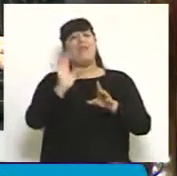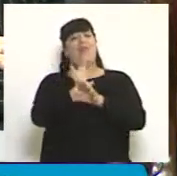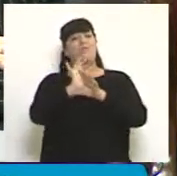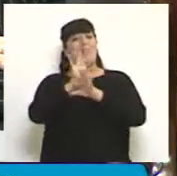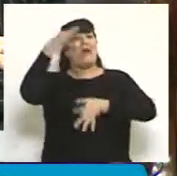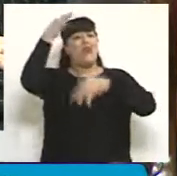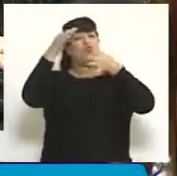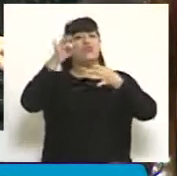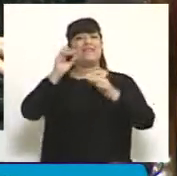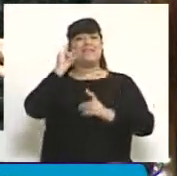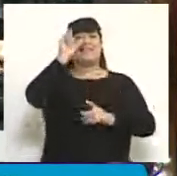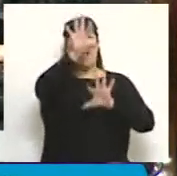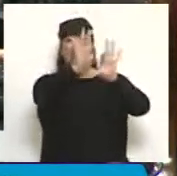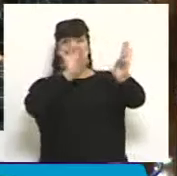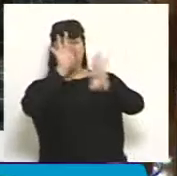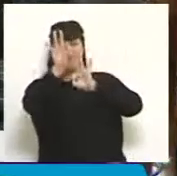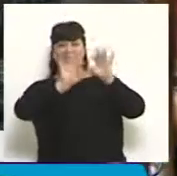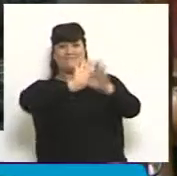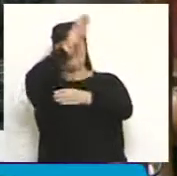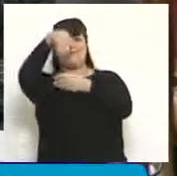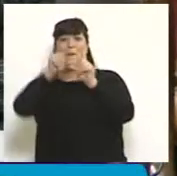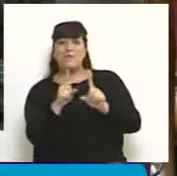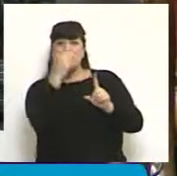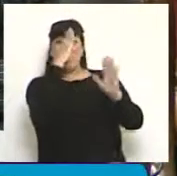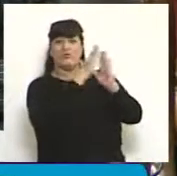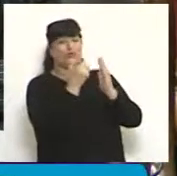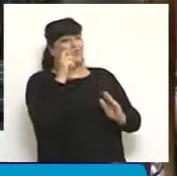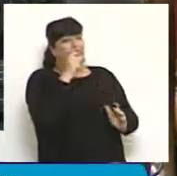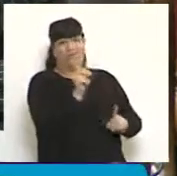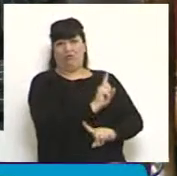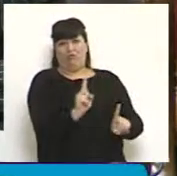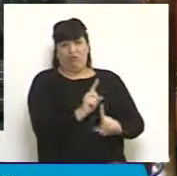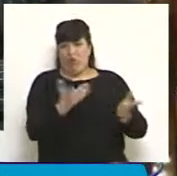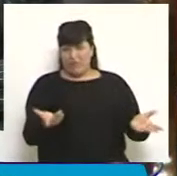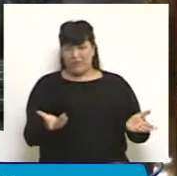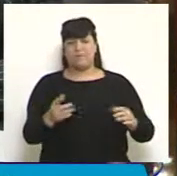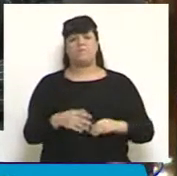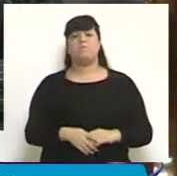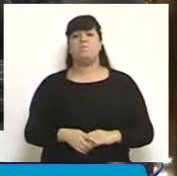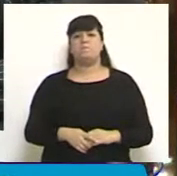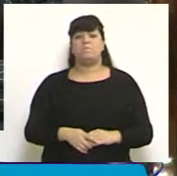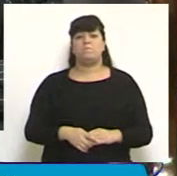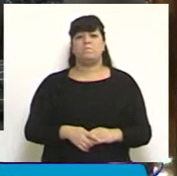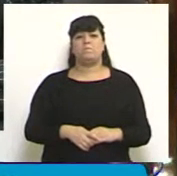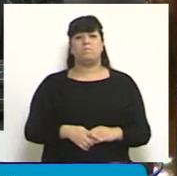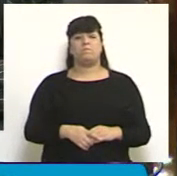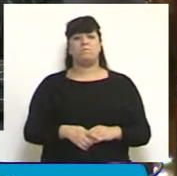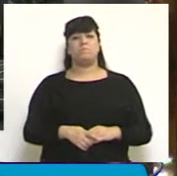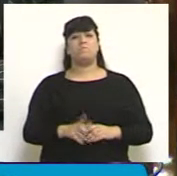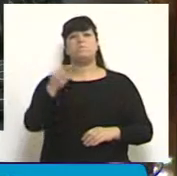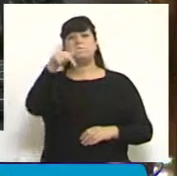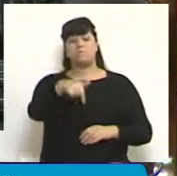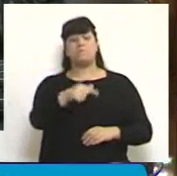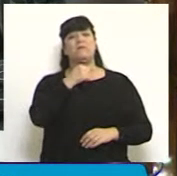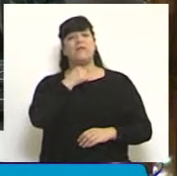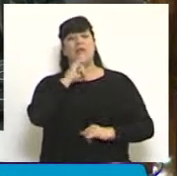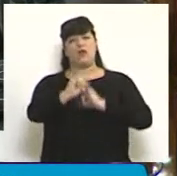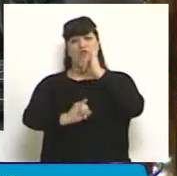justicia y la designación de los jueces inferiores que no sean los jueces de la Corte. Y en este caso quiero